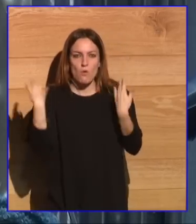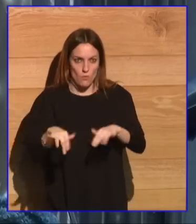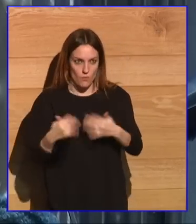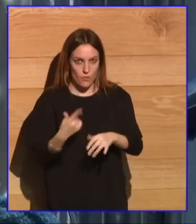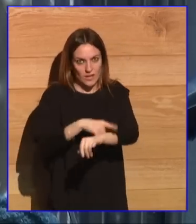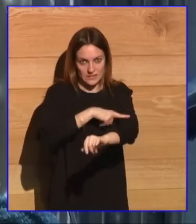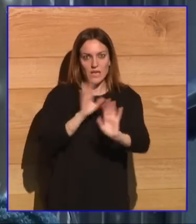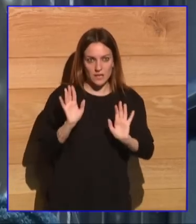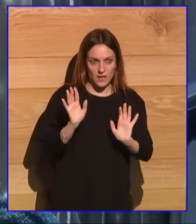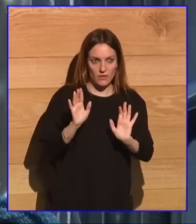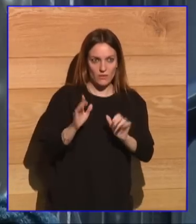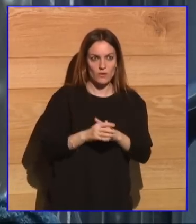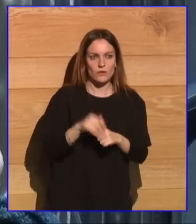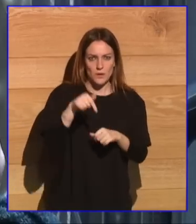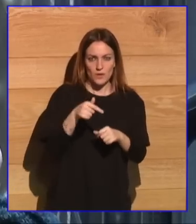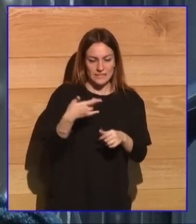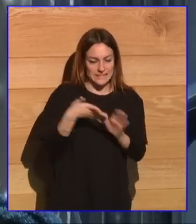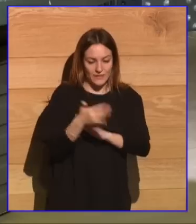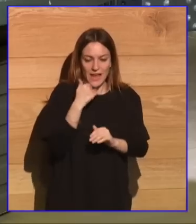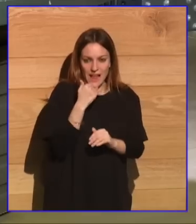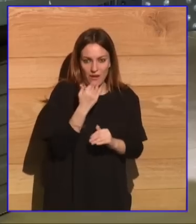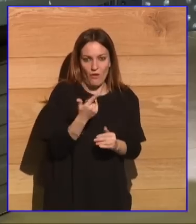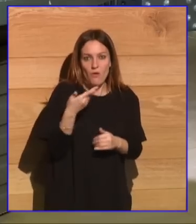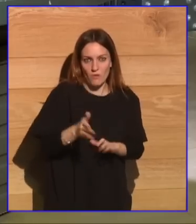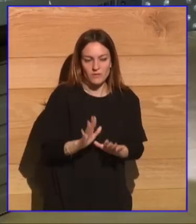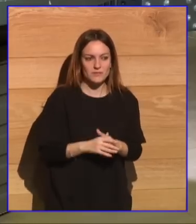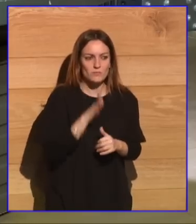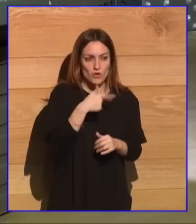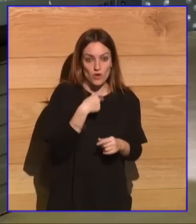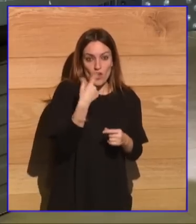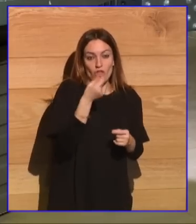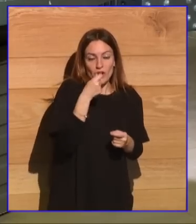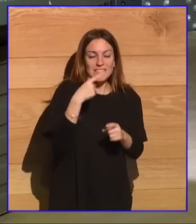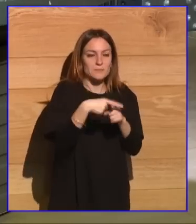Pero Pink Floyd no tiene muchísimo mérito. Yo, por lo que sé de drogas, por lo que me han contado,